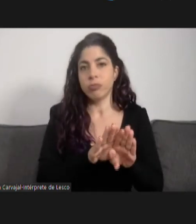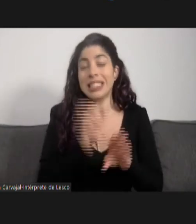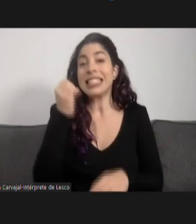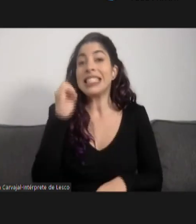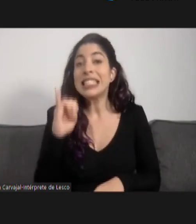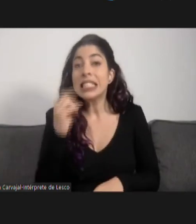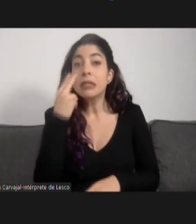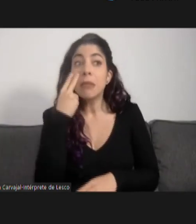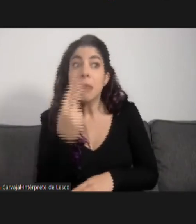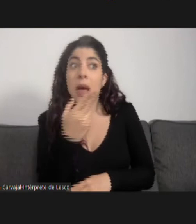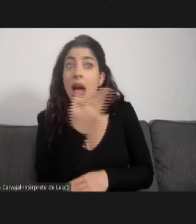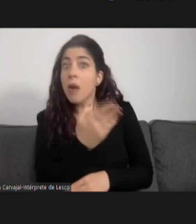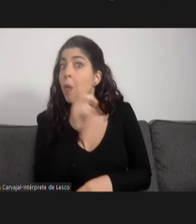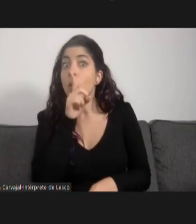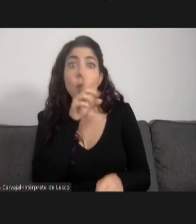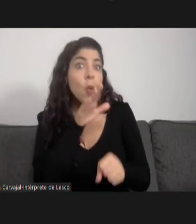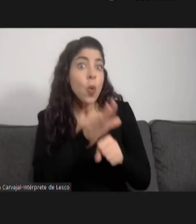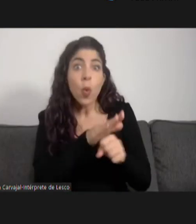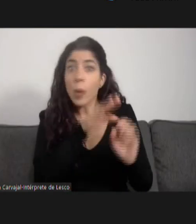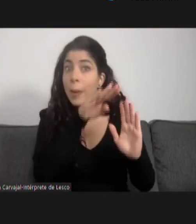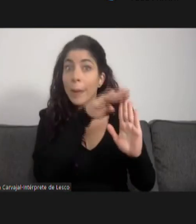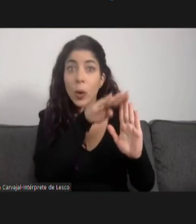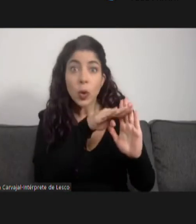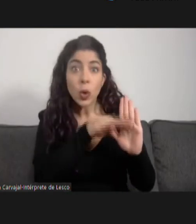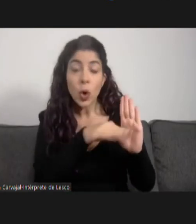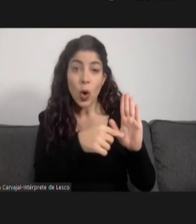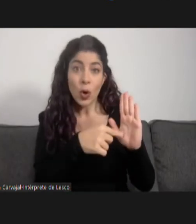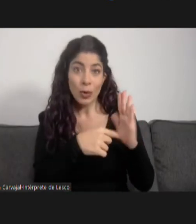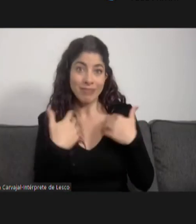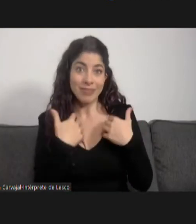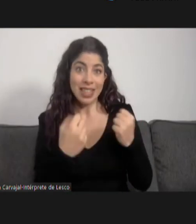evidencia que se está incumpliendo con los protocolos sanitarios.